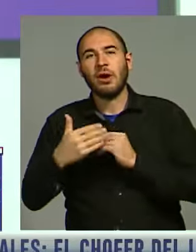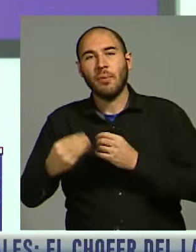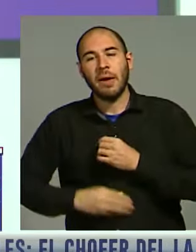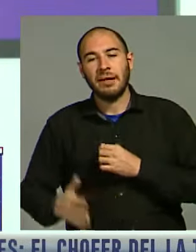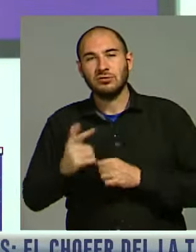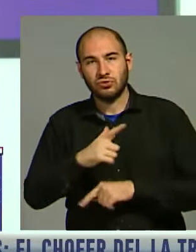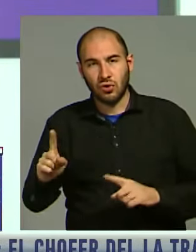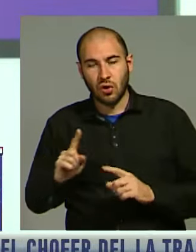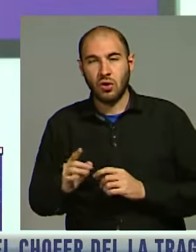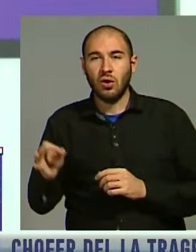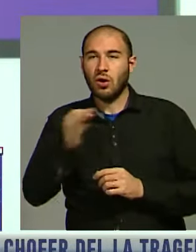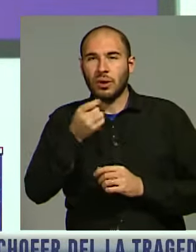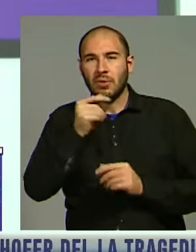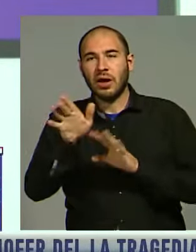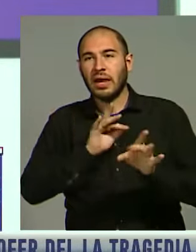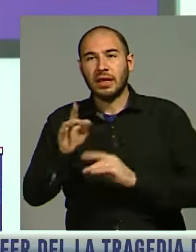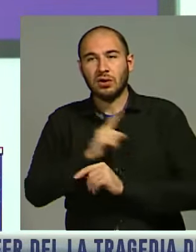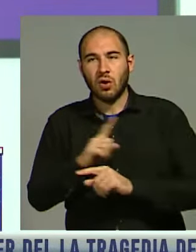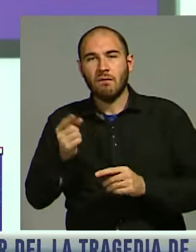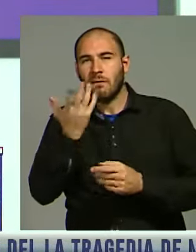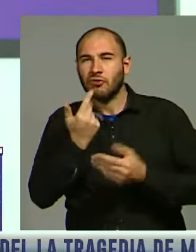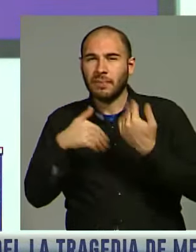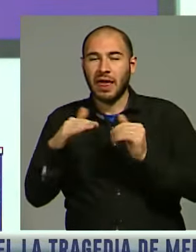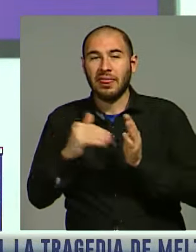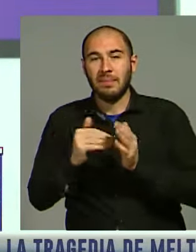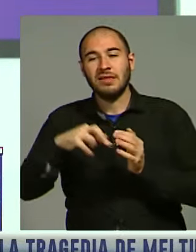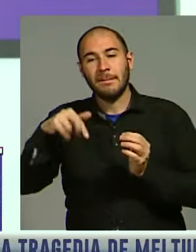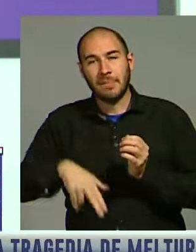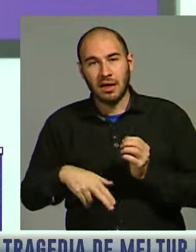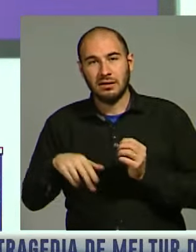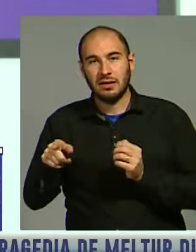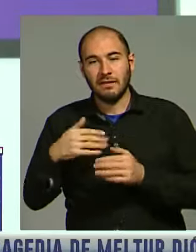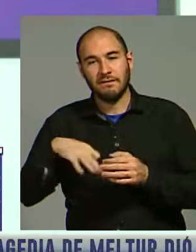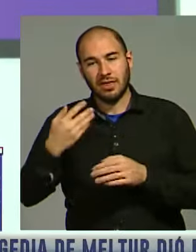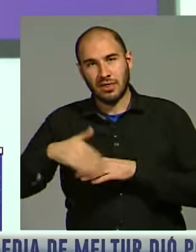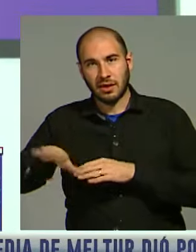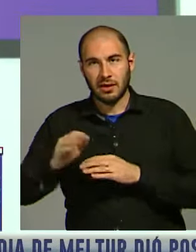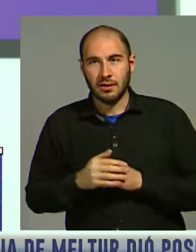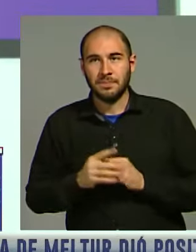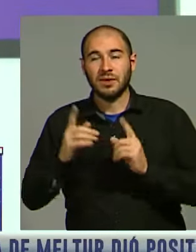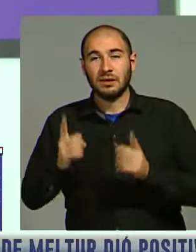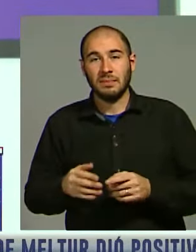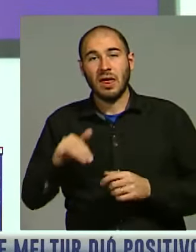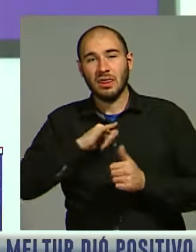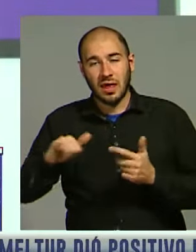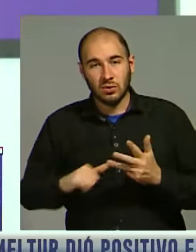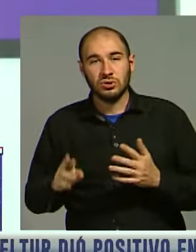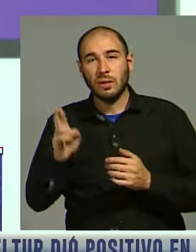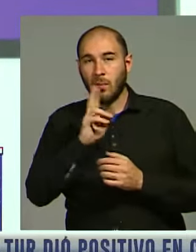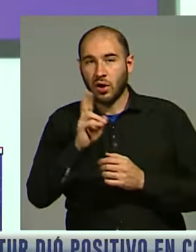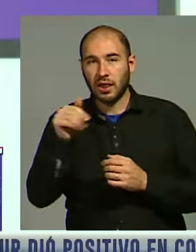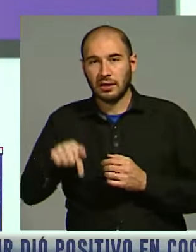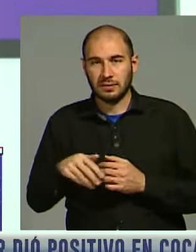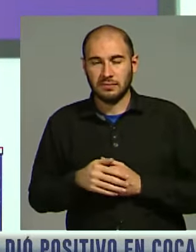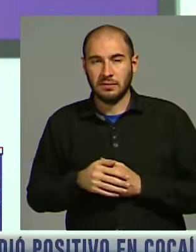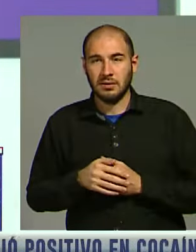anticonceptivos posibles, no les dejan elegir el que más les guste de acuerdo a la planificación que tienen para su vida. E inclusive han habido denuncias de mujeres a las que le han